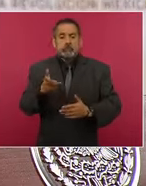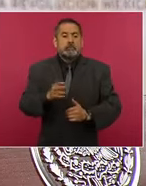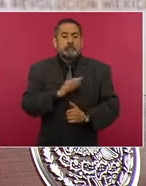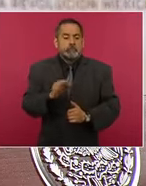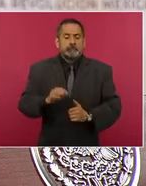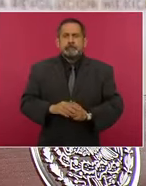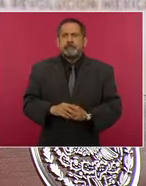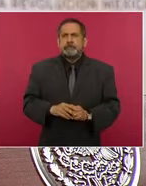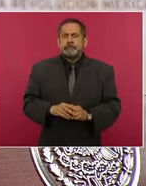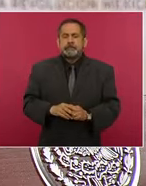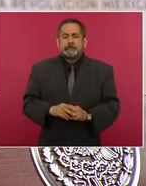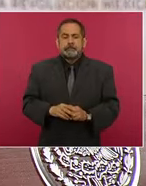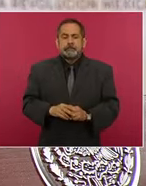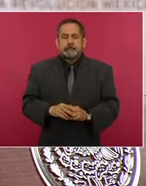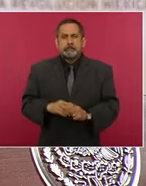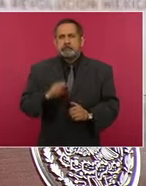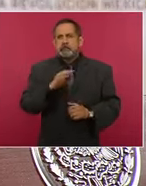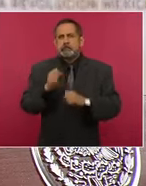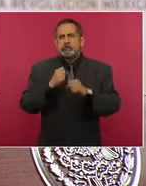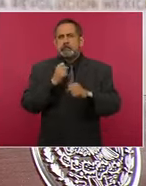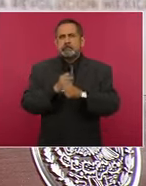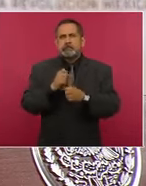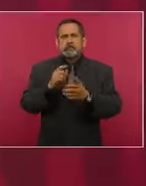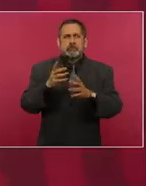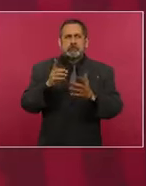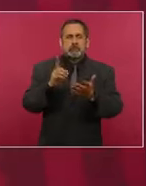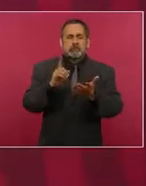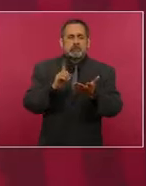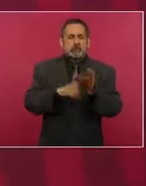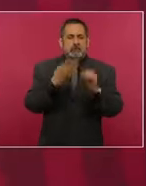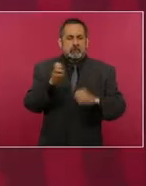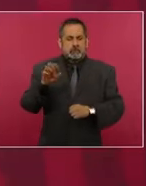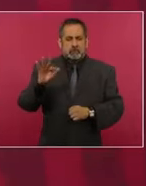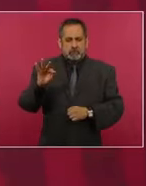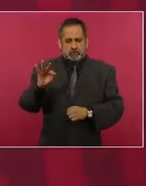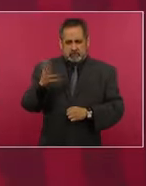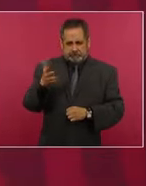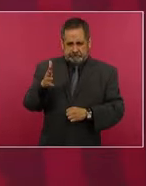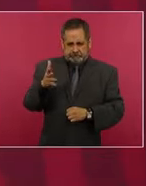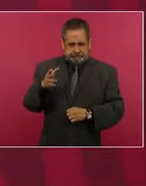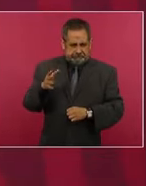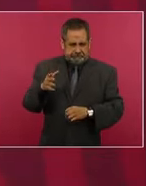es de los años 40 del siglo pasado.